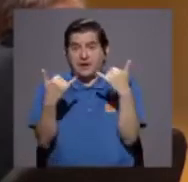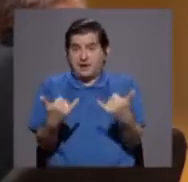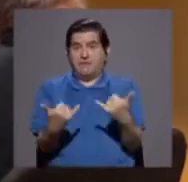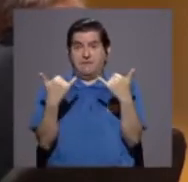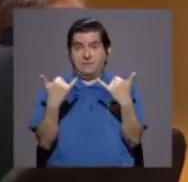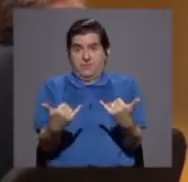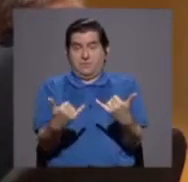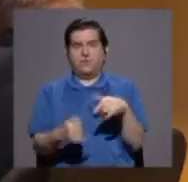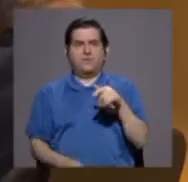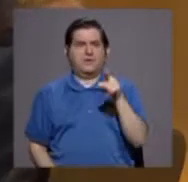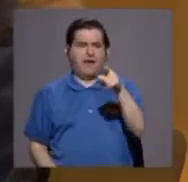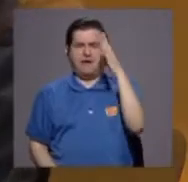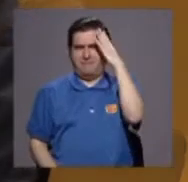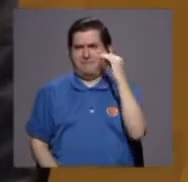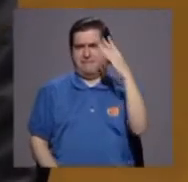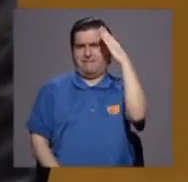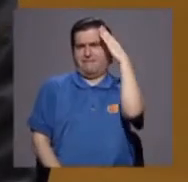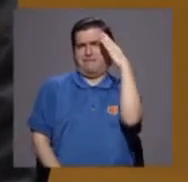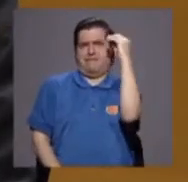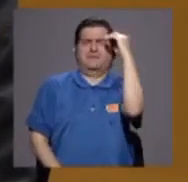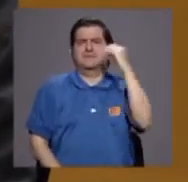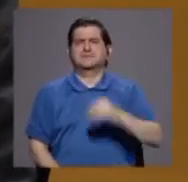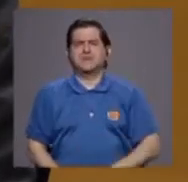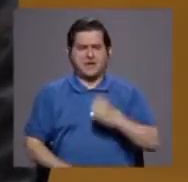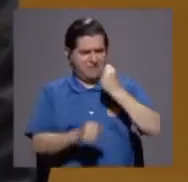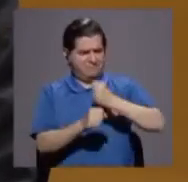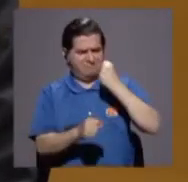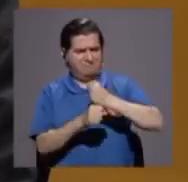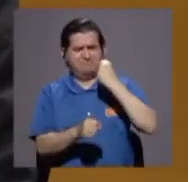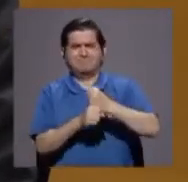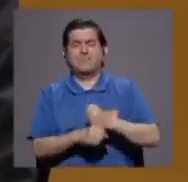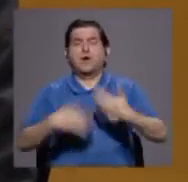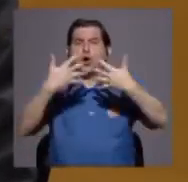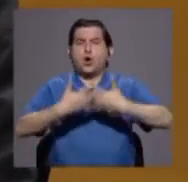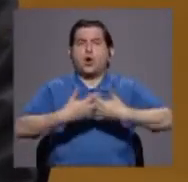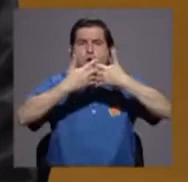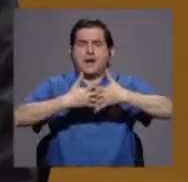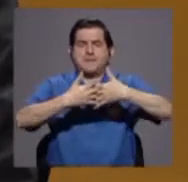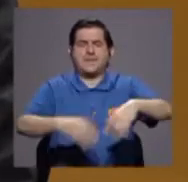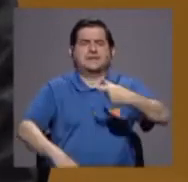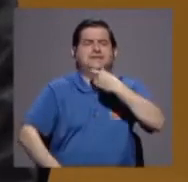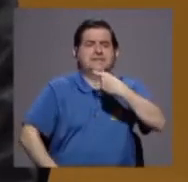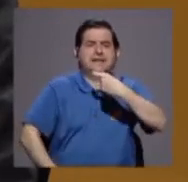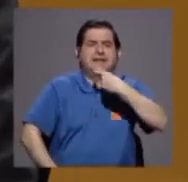una experiencia laboral con una empresa inglesa